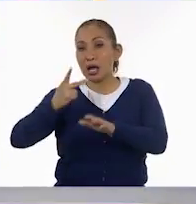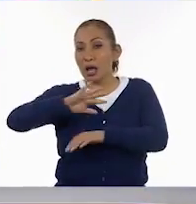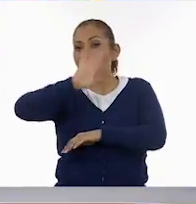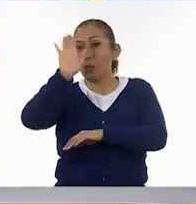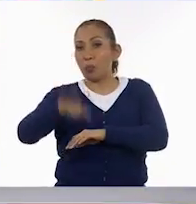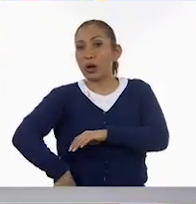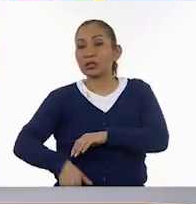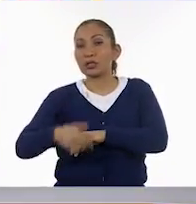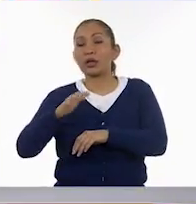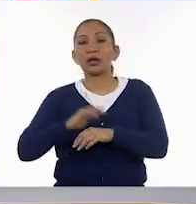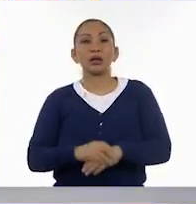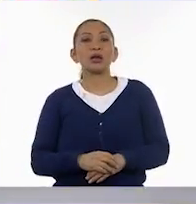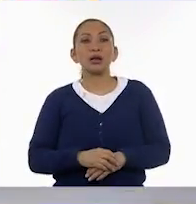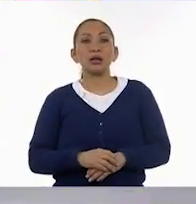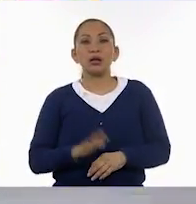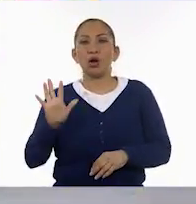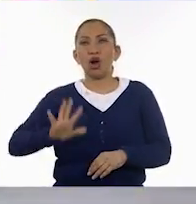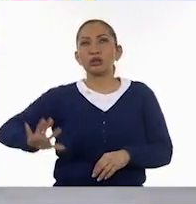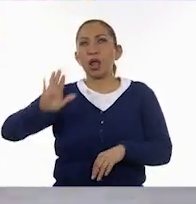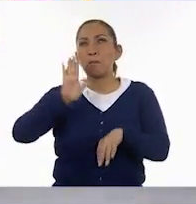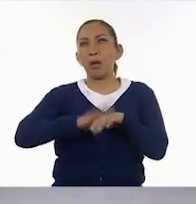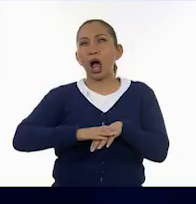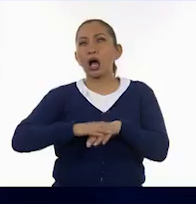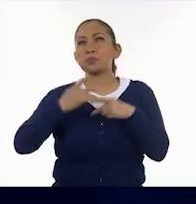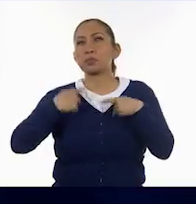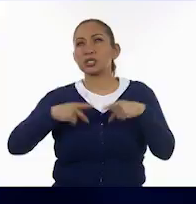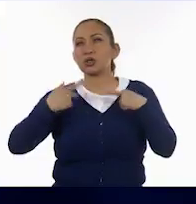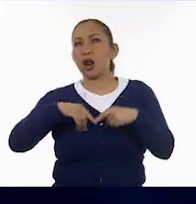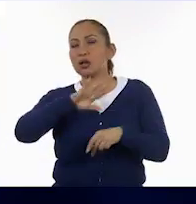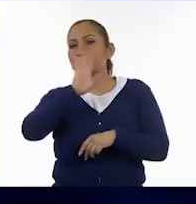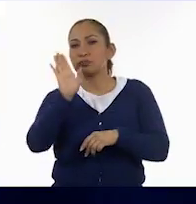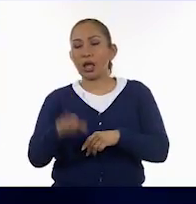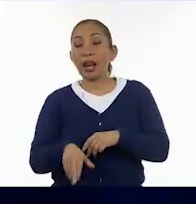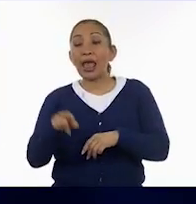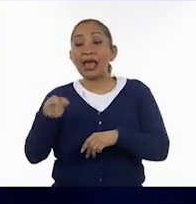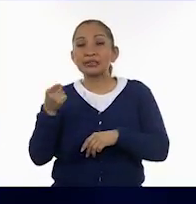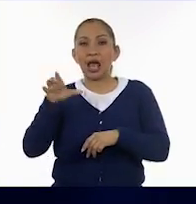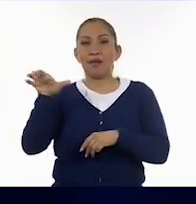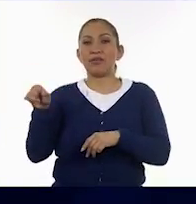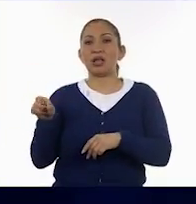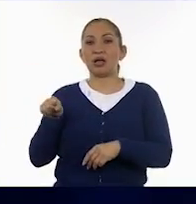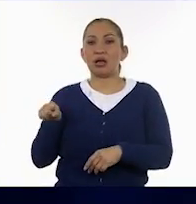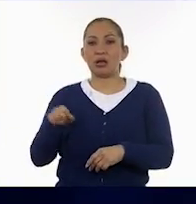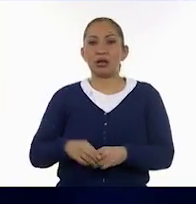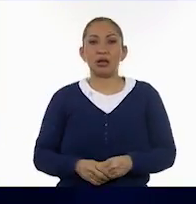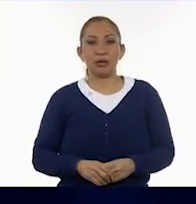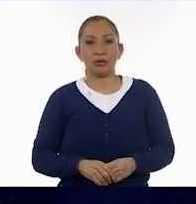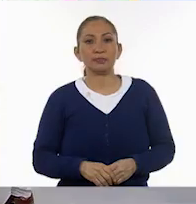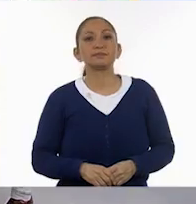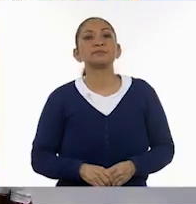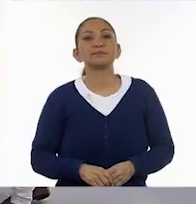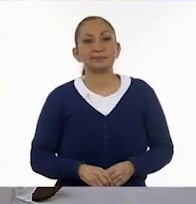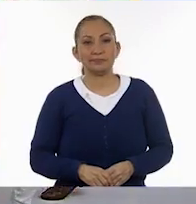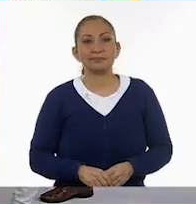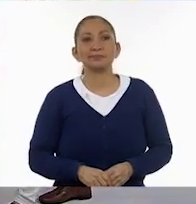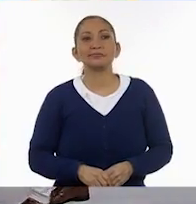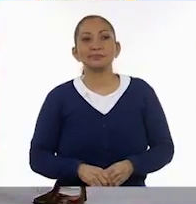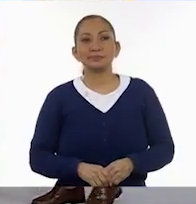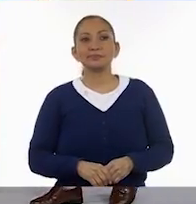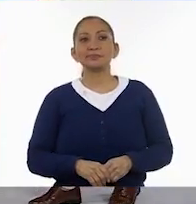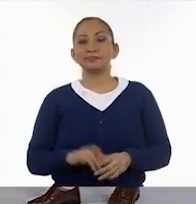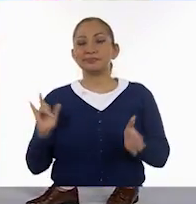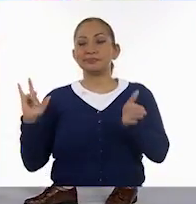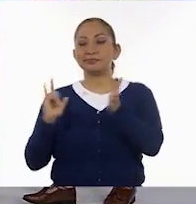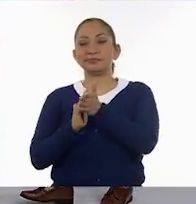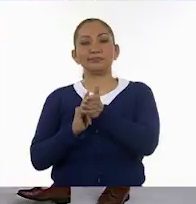mortalidad. El continente con mayor índice de mortalidad es África. También aquí África.